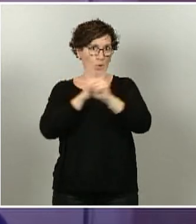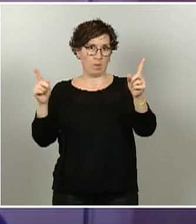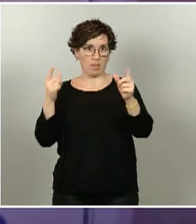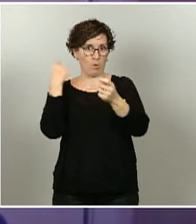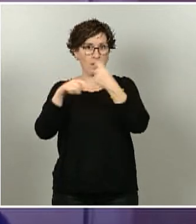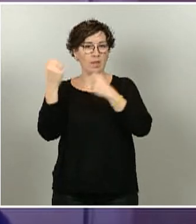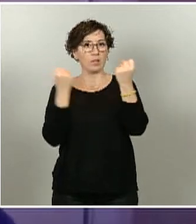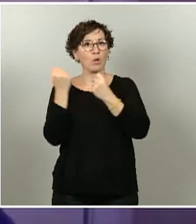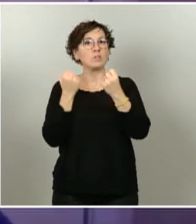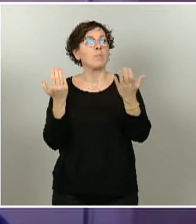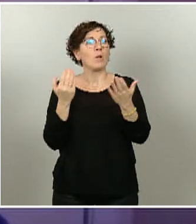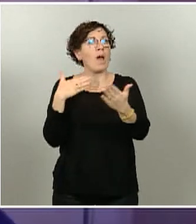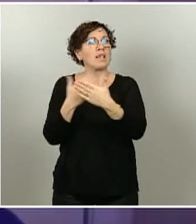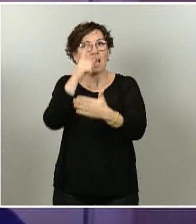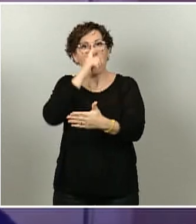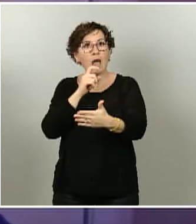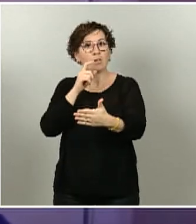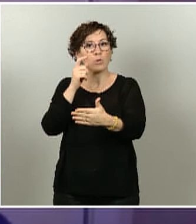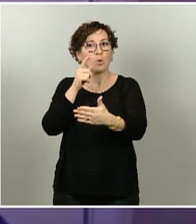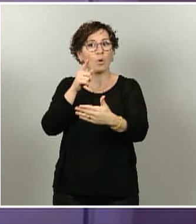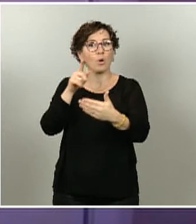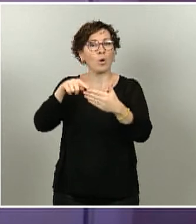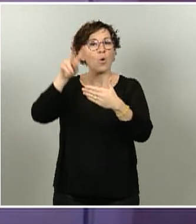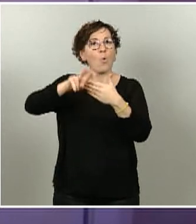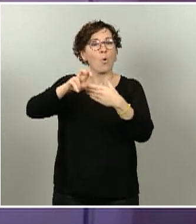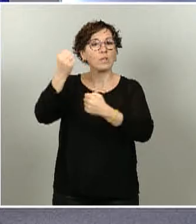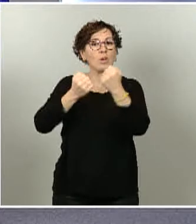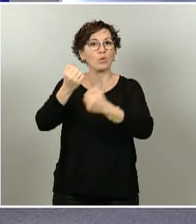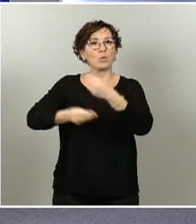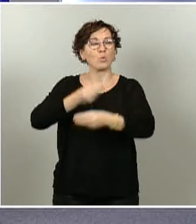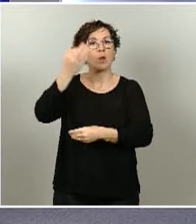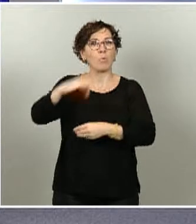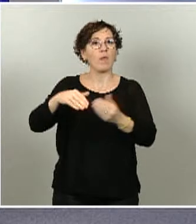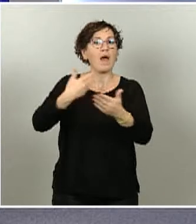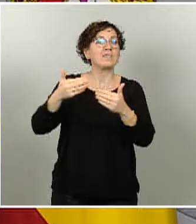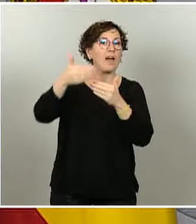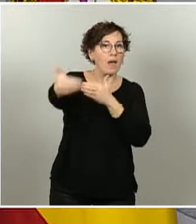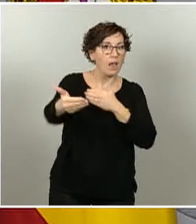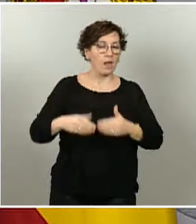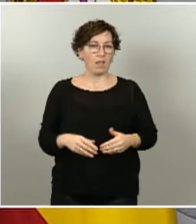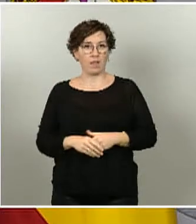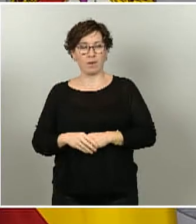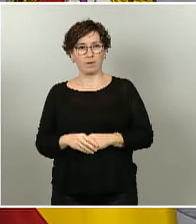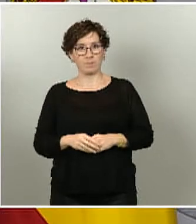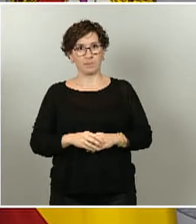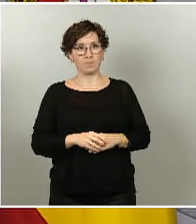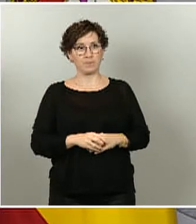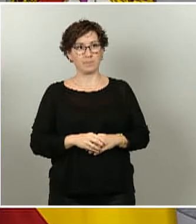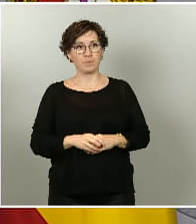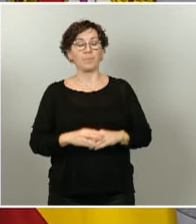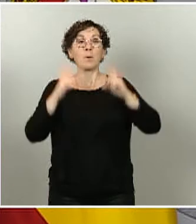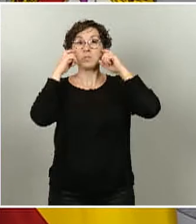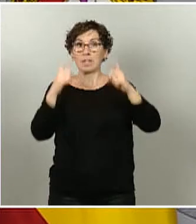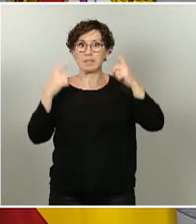qué año esos vehículos serían útiles. Gracias. Sí, muchas gracias. Vamos a intentar ser breve la